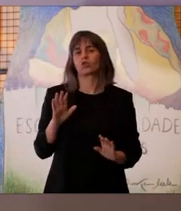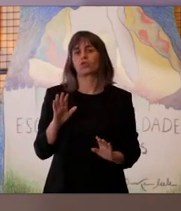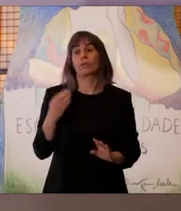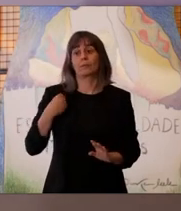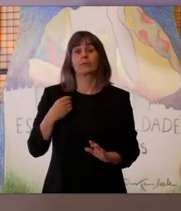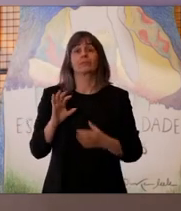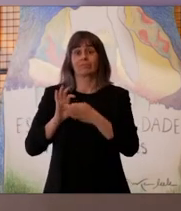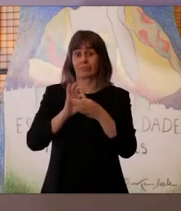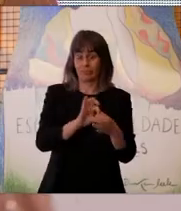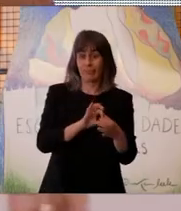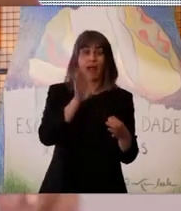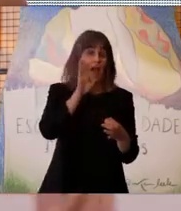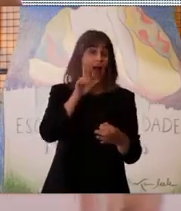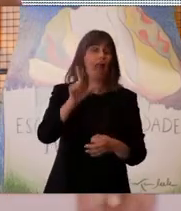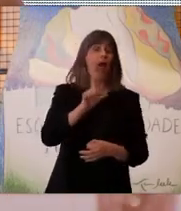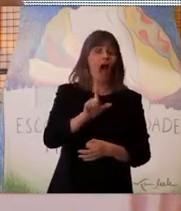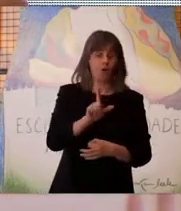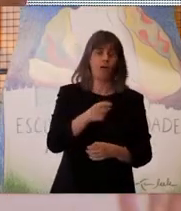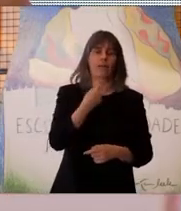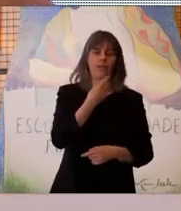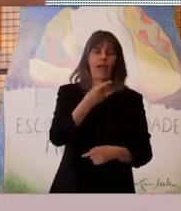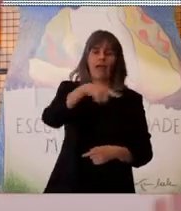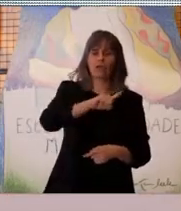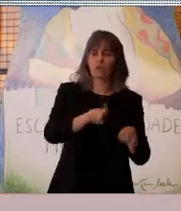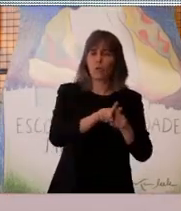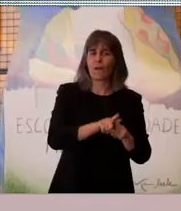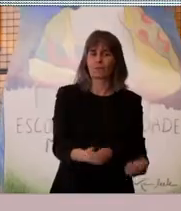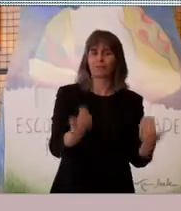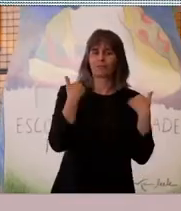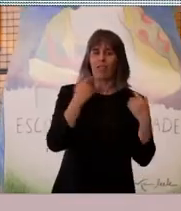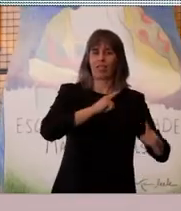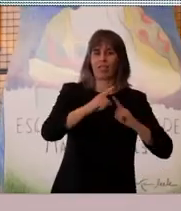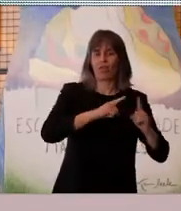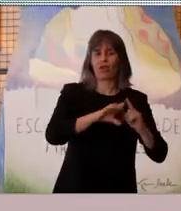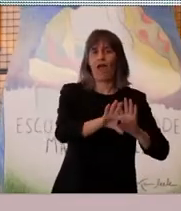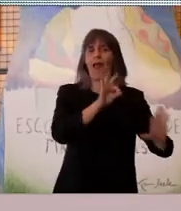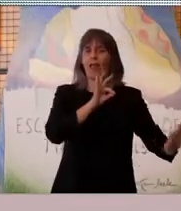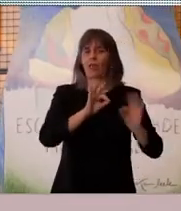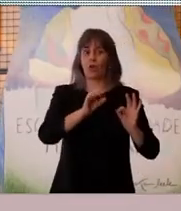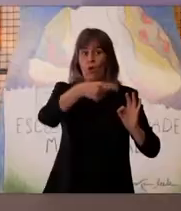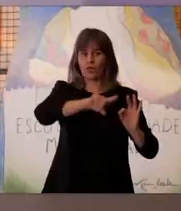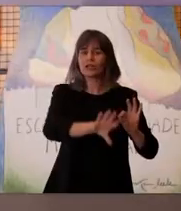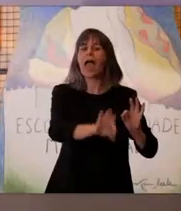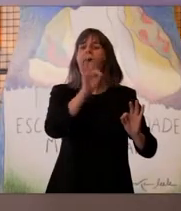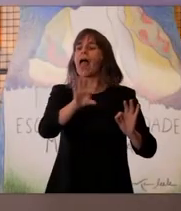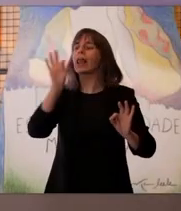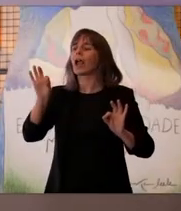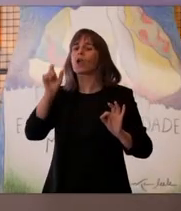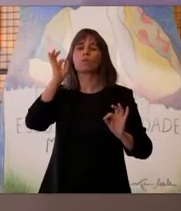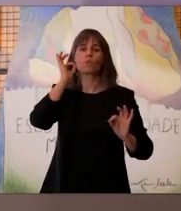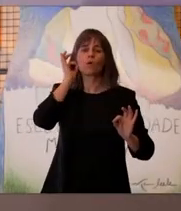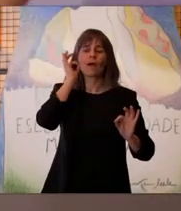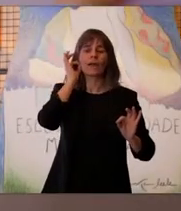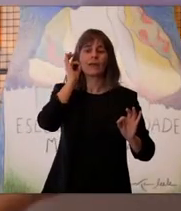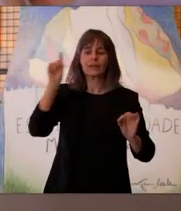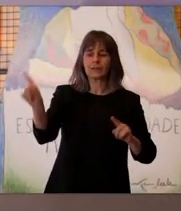con lo que decía Laura de Que ellos siguen teniendo la dirección y la elección ellos eligen a las mujeres que van